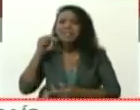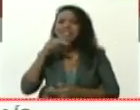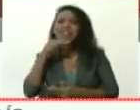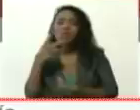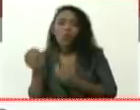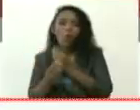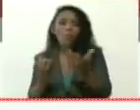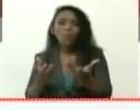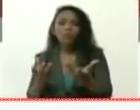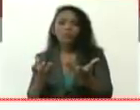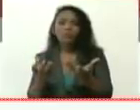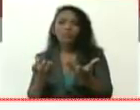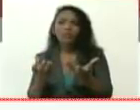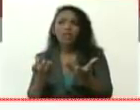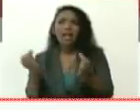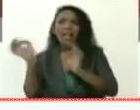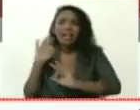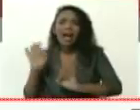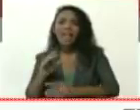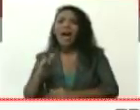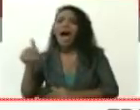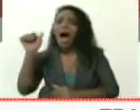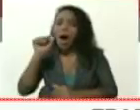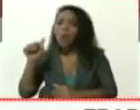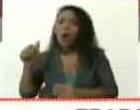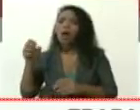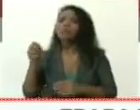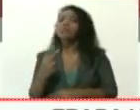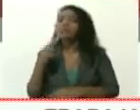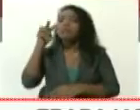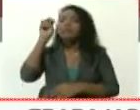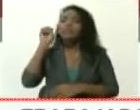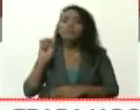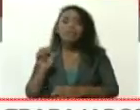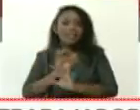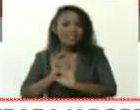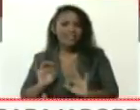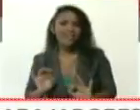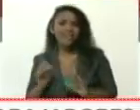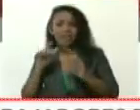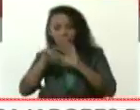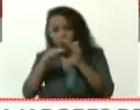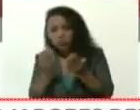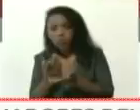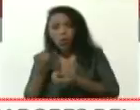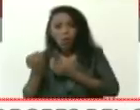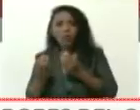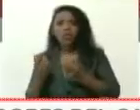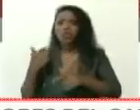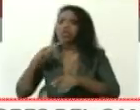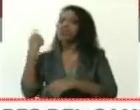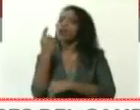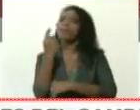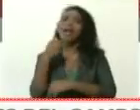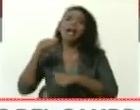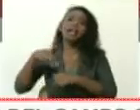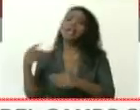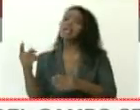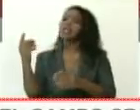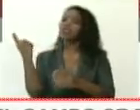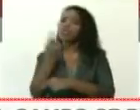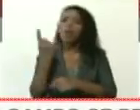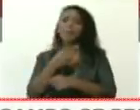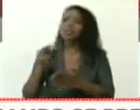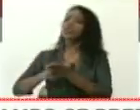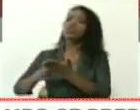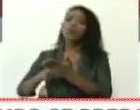no tener ya ni agua ni oxígeno para vivir en este planeta. Entonces estamos los burócratas aquí llegando a acuerdos y peleando